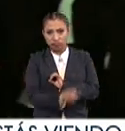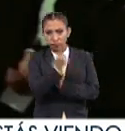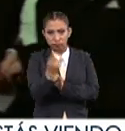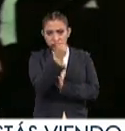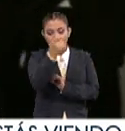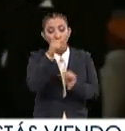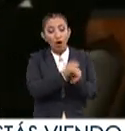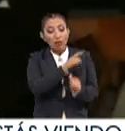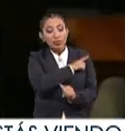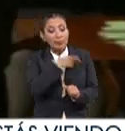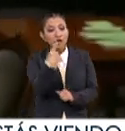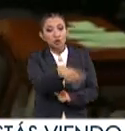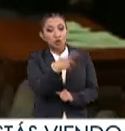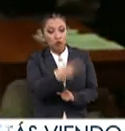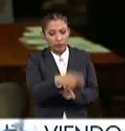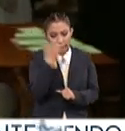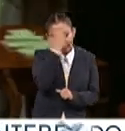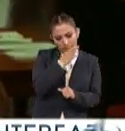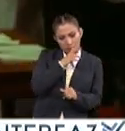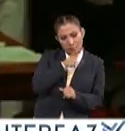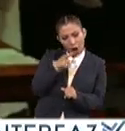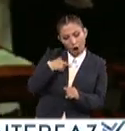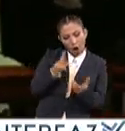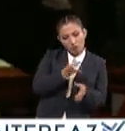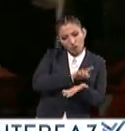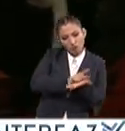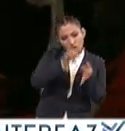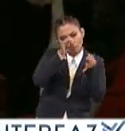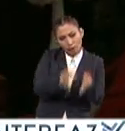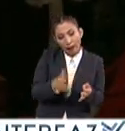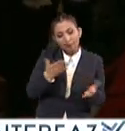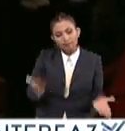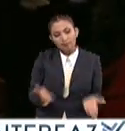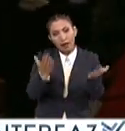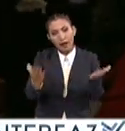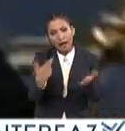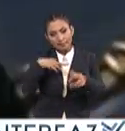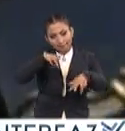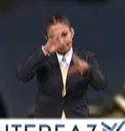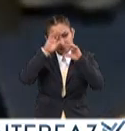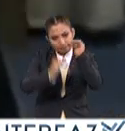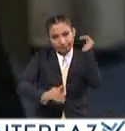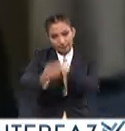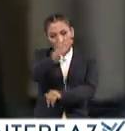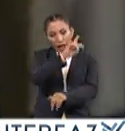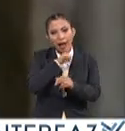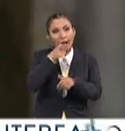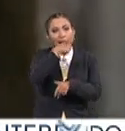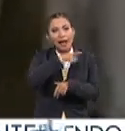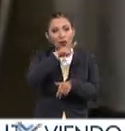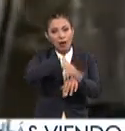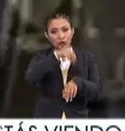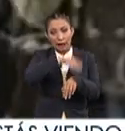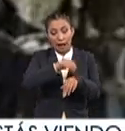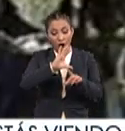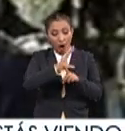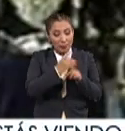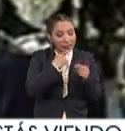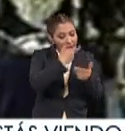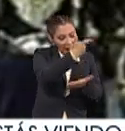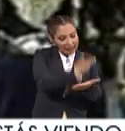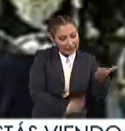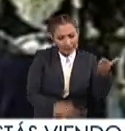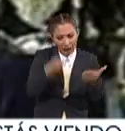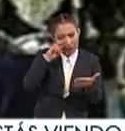vitalicia, con el deber principal de mejorar la pureza, el vigor y la majestad de la lengua sueca. El comité prepara una